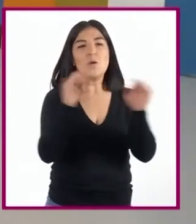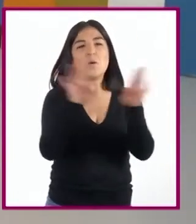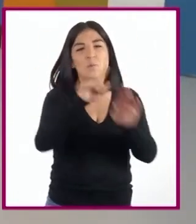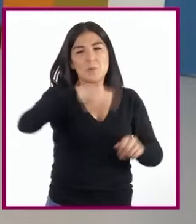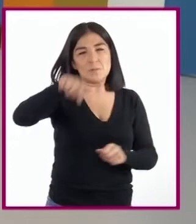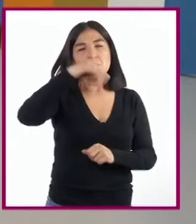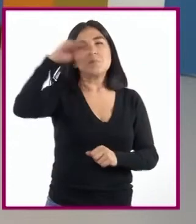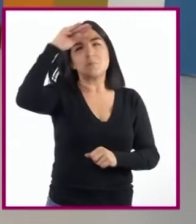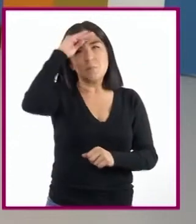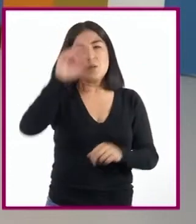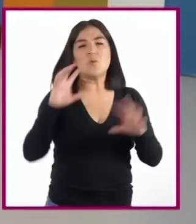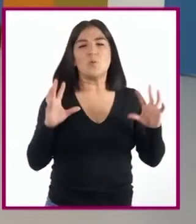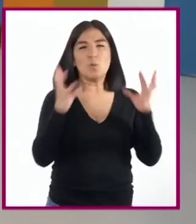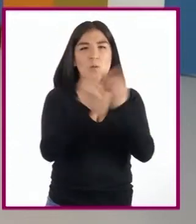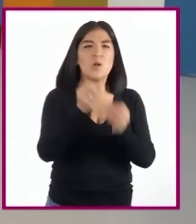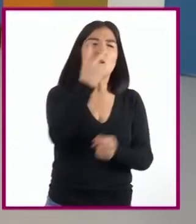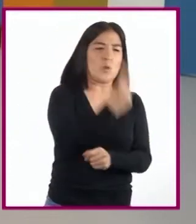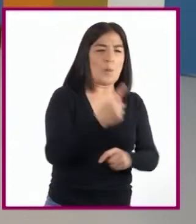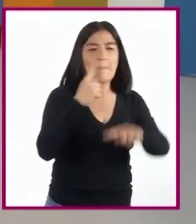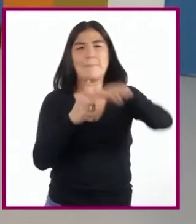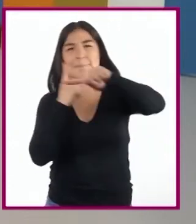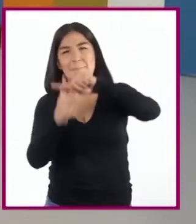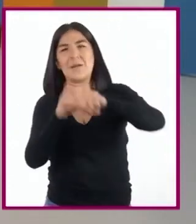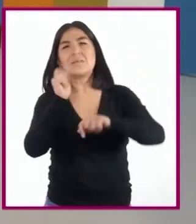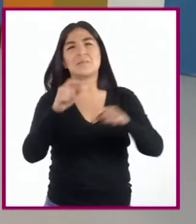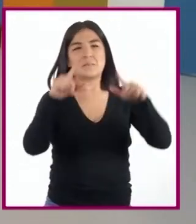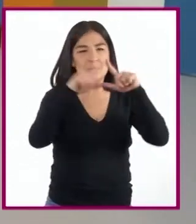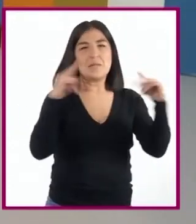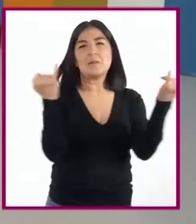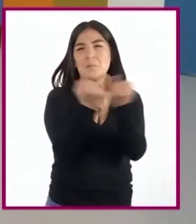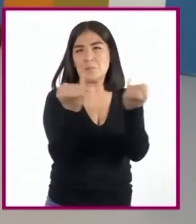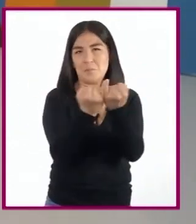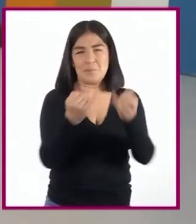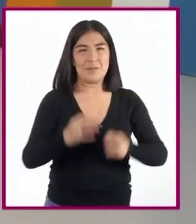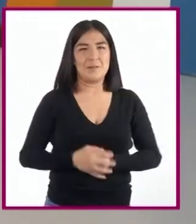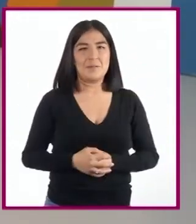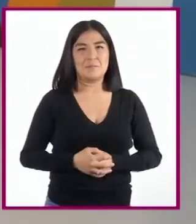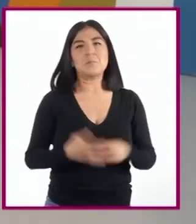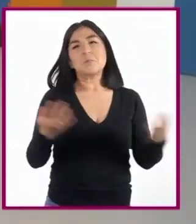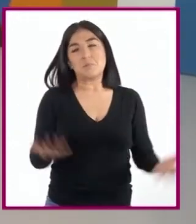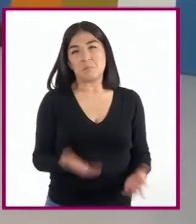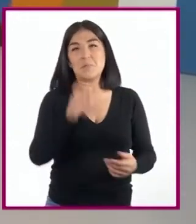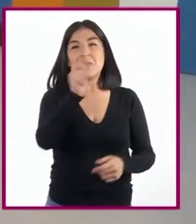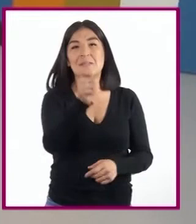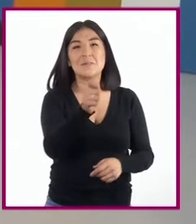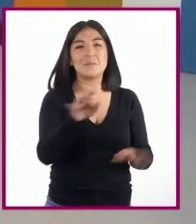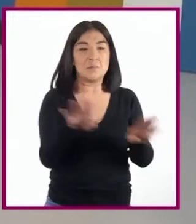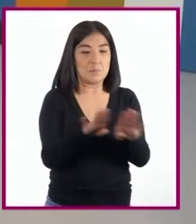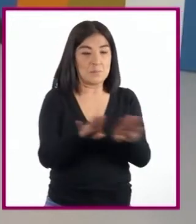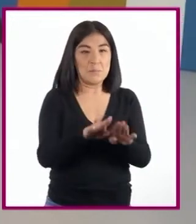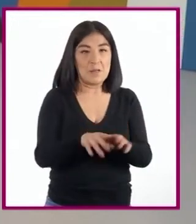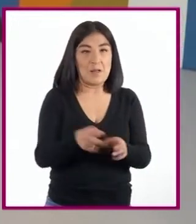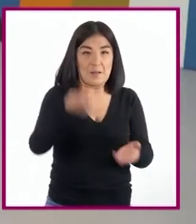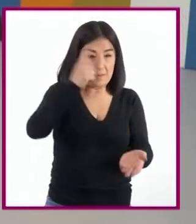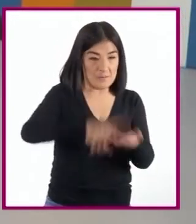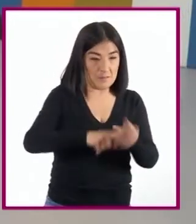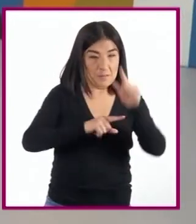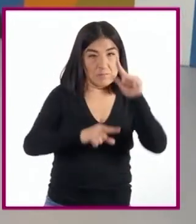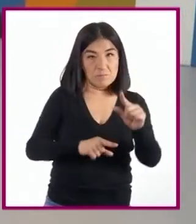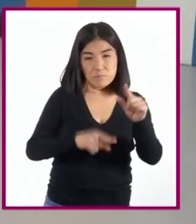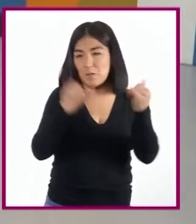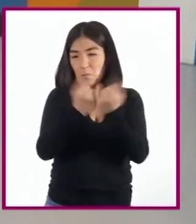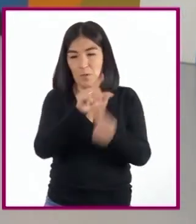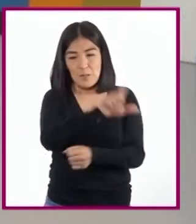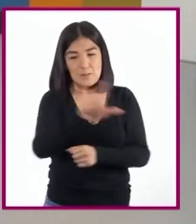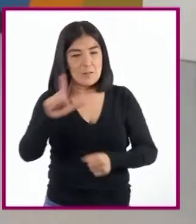Reflexionemos juntos, dos o más triángulos son congruentes cuando son iguales, tanto en la medida de sus ángulos como de sus